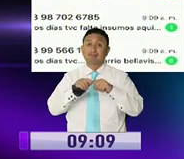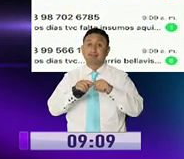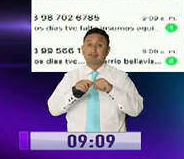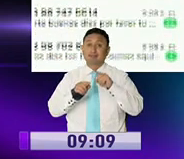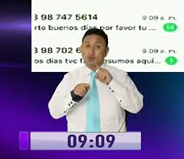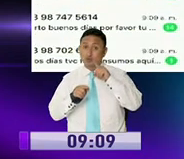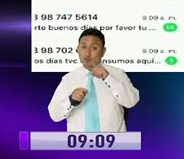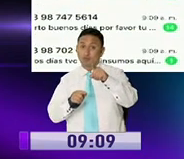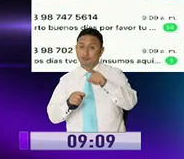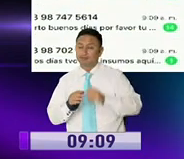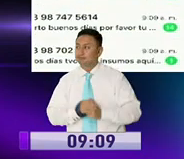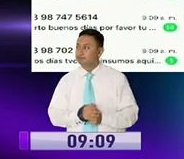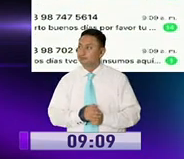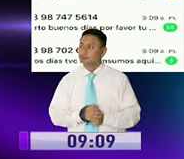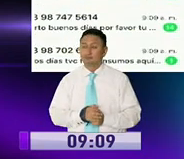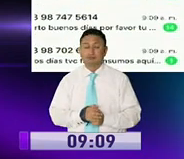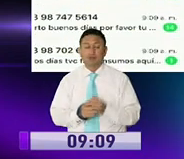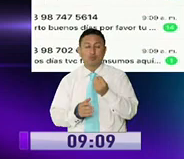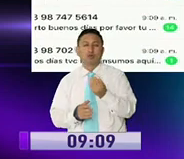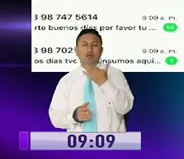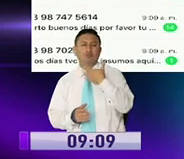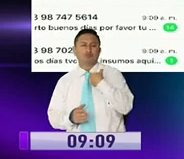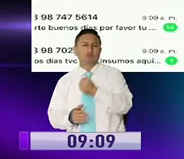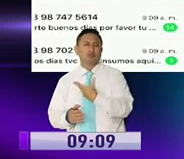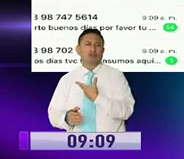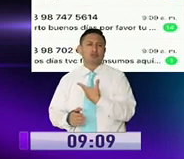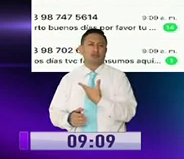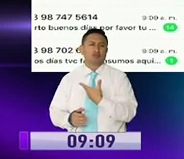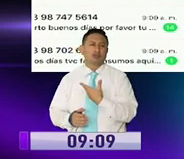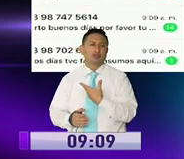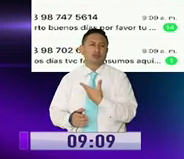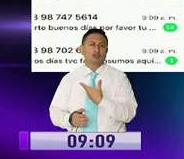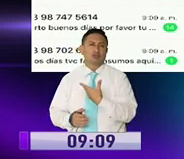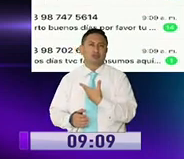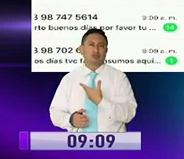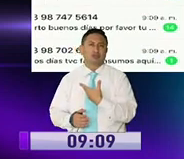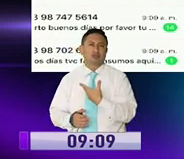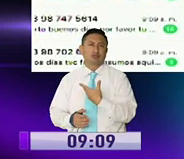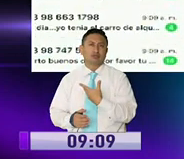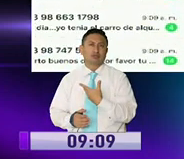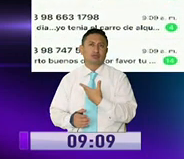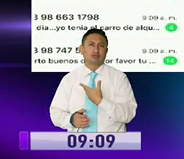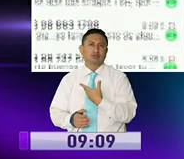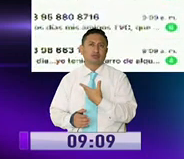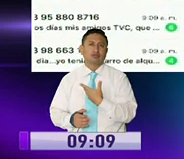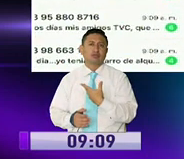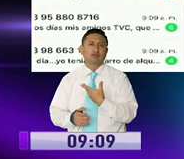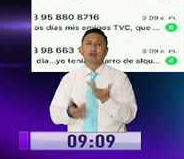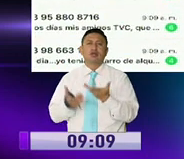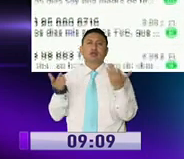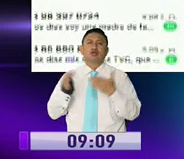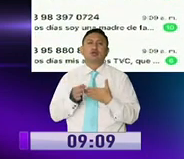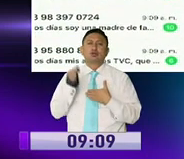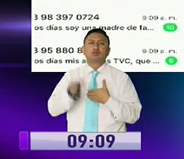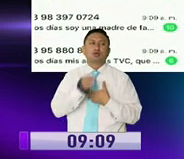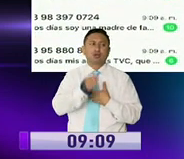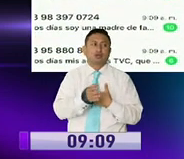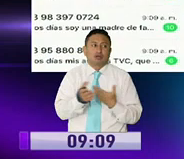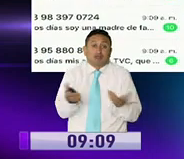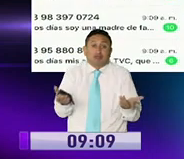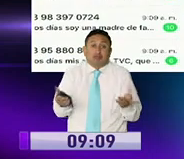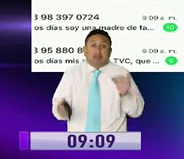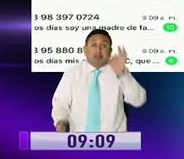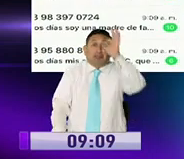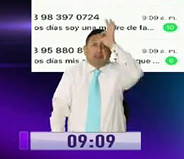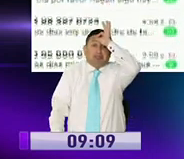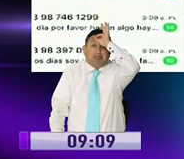usted. Buenos días, ¿pueden dar información sobre dónde están los contagios No, pues eso no, eso se puede dar. Además, que no nos llega